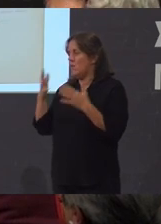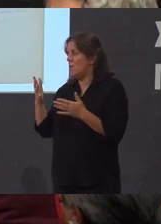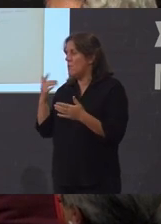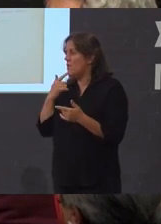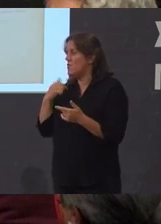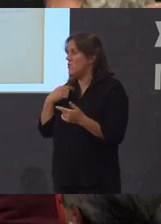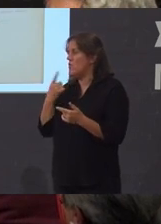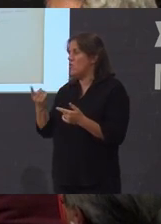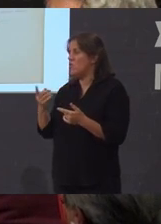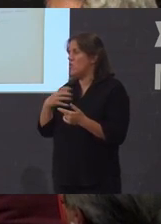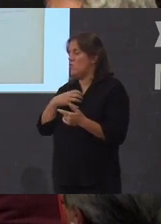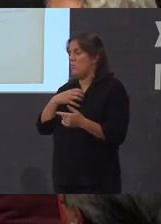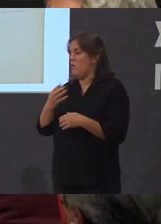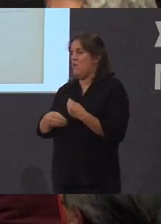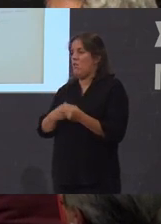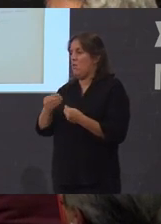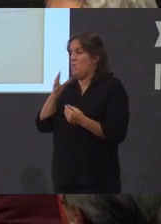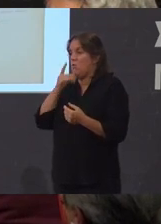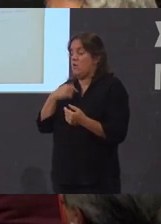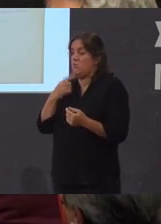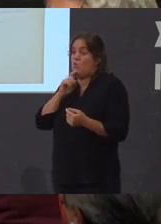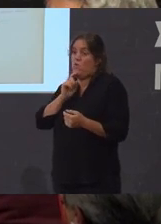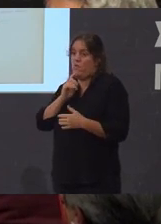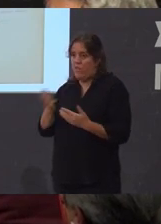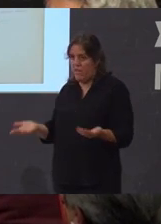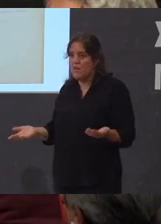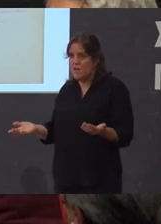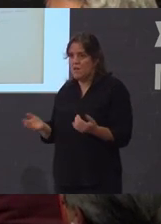son capaces de abordalo, por lo menos faise moi difícil.